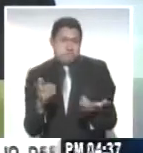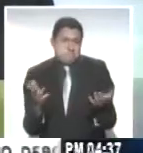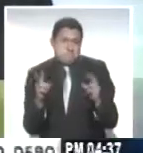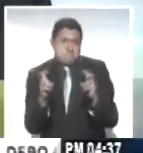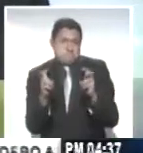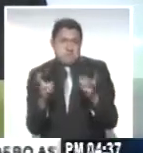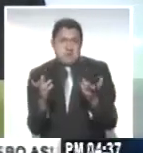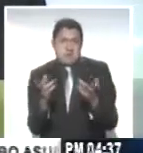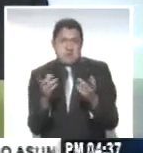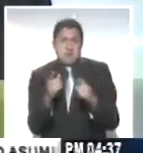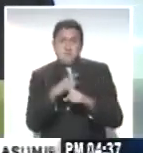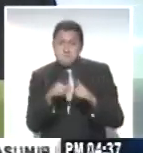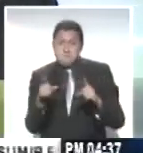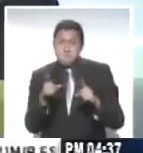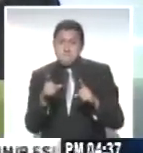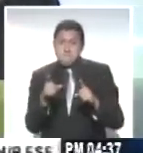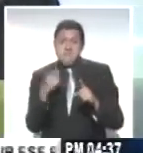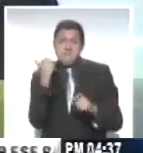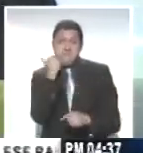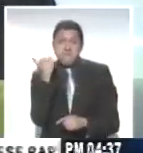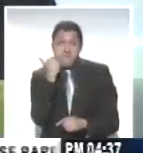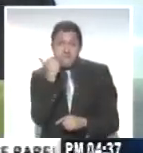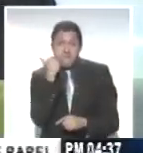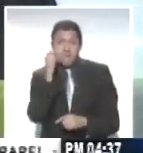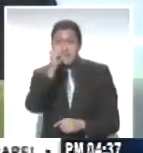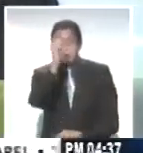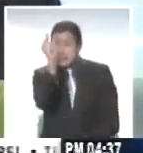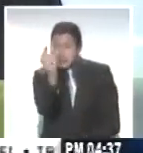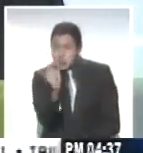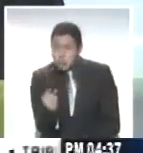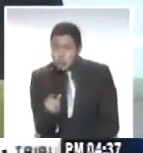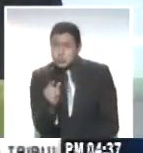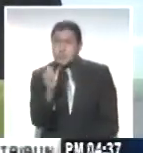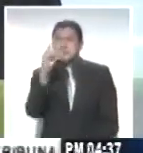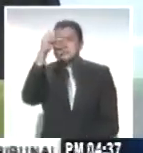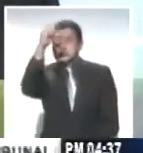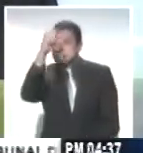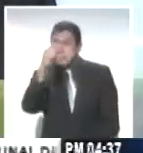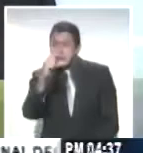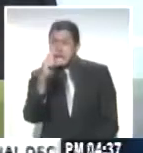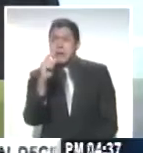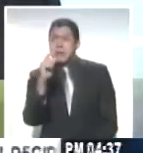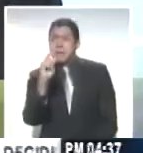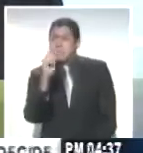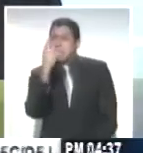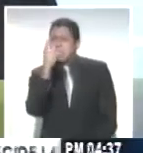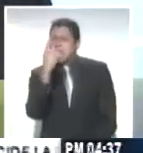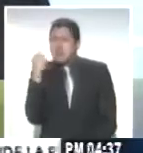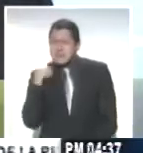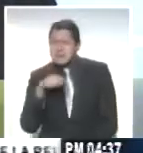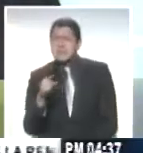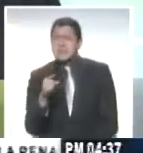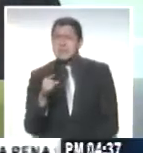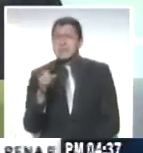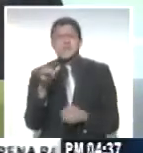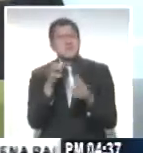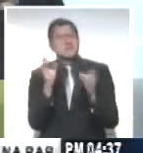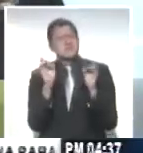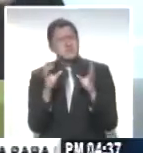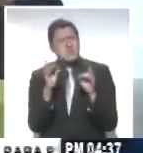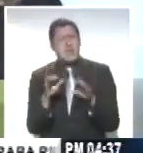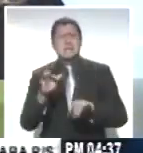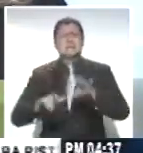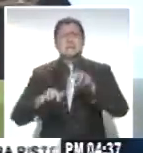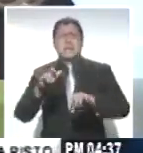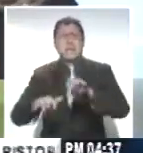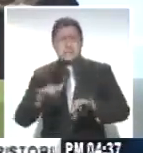Sin embargo, en cuanto a las patologías de la columna cervical, fíjense que una de las primeras manifestaciones que tienen la mayoría de las